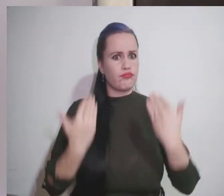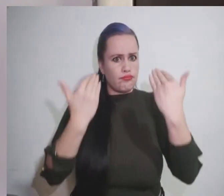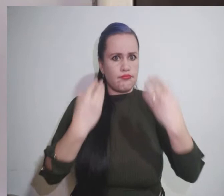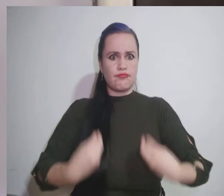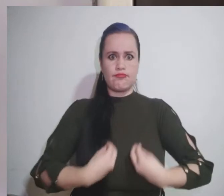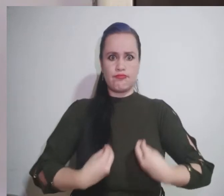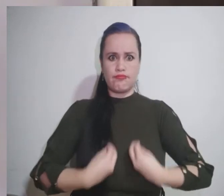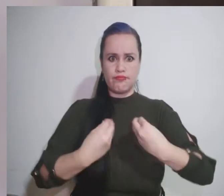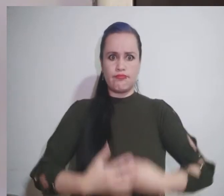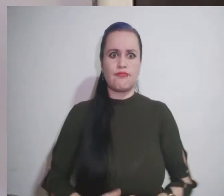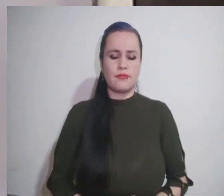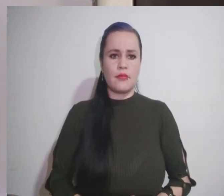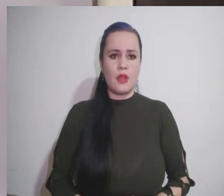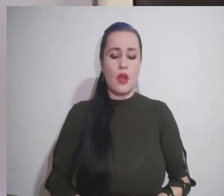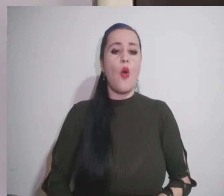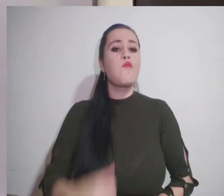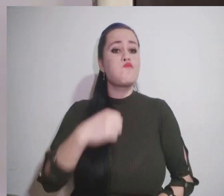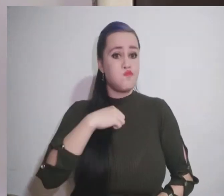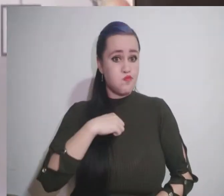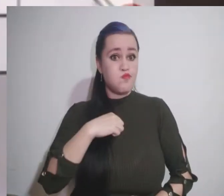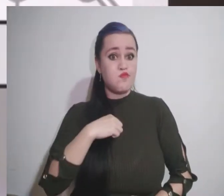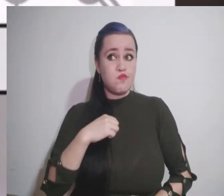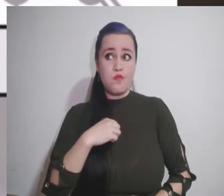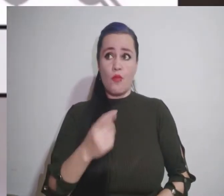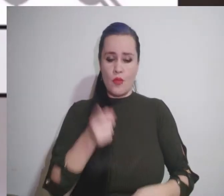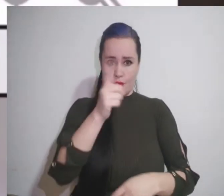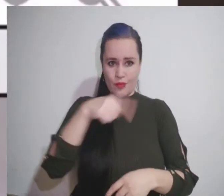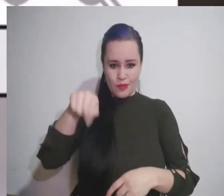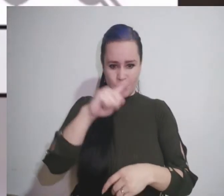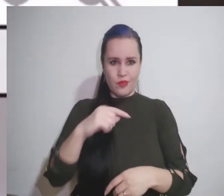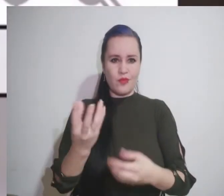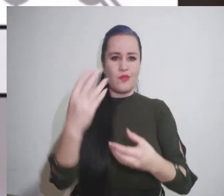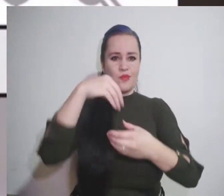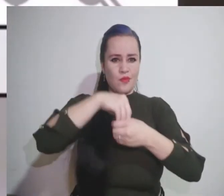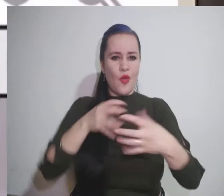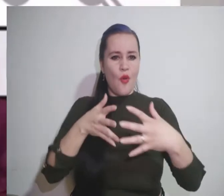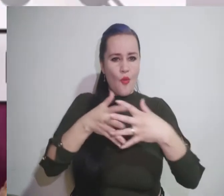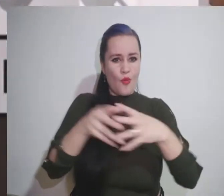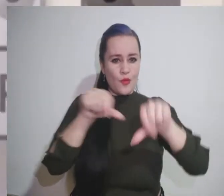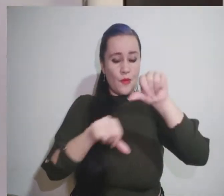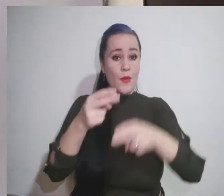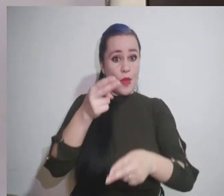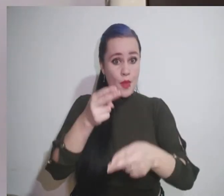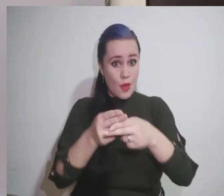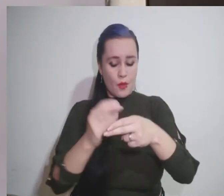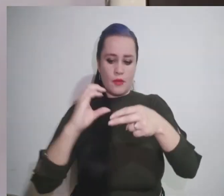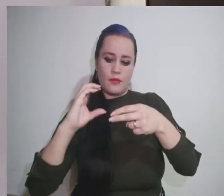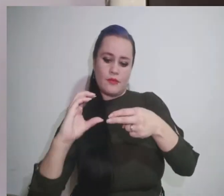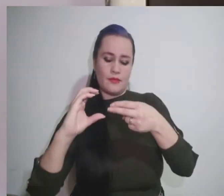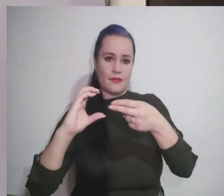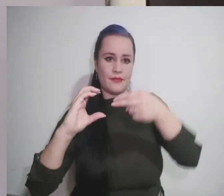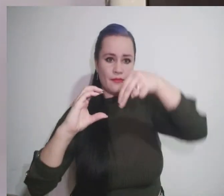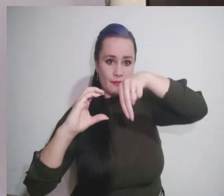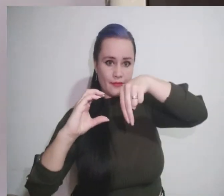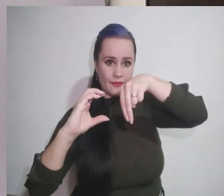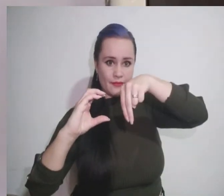la vida. Estas están formadas por compuestos químicos llamados aminoácidos. Mencionaba que las proteínas